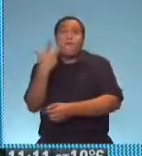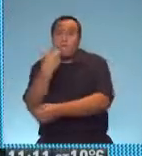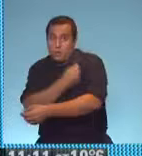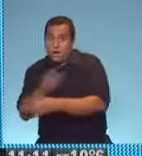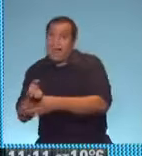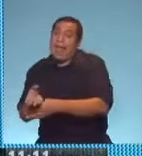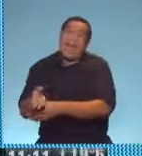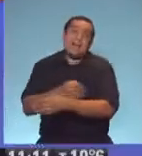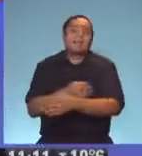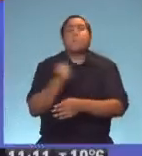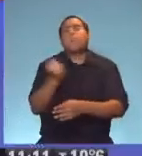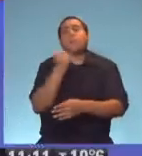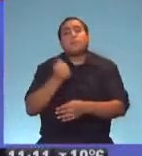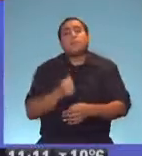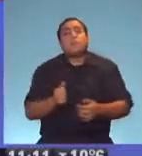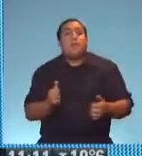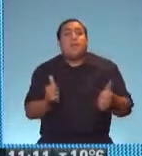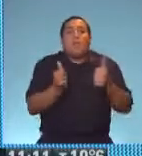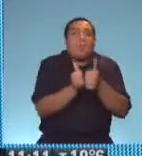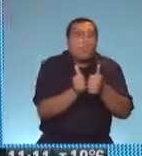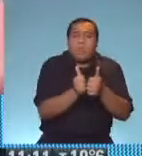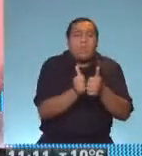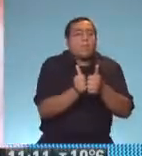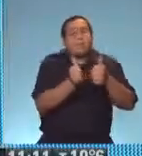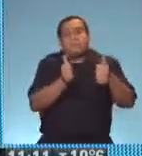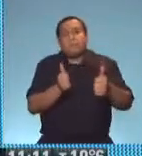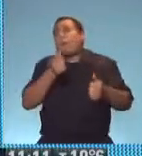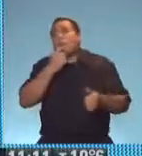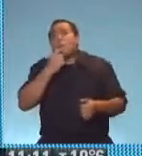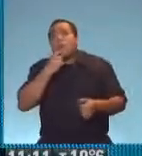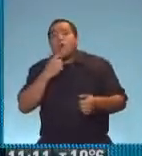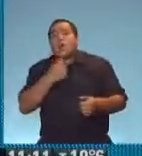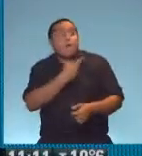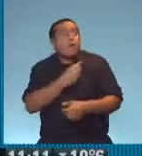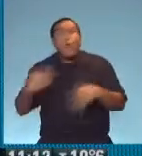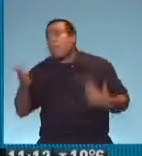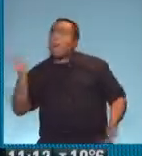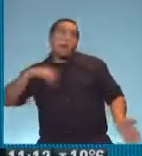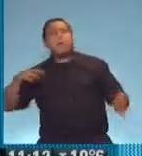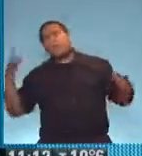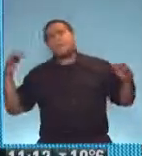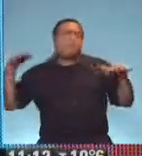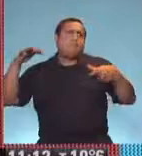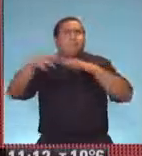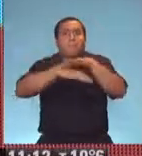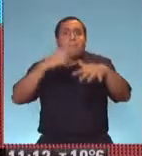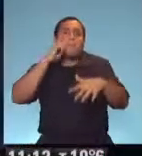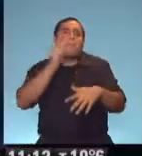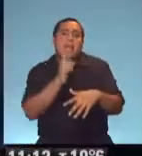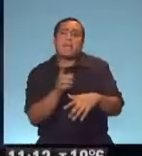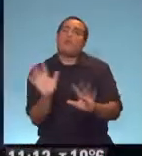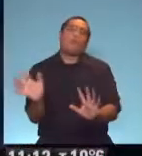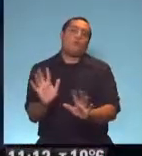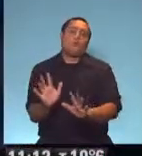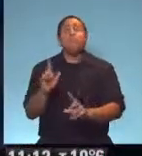vacunación el distanciamiento social. Entonces, si sabemos que está la vacuna y salimos todos corriendo y nos amuchamos todos, es un peligro de todos modos. Es muy importante